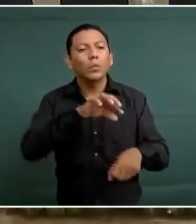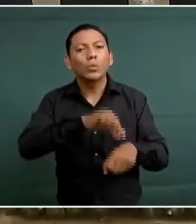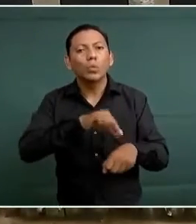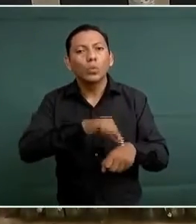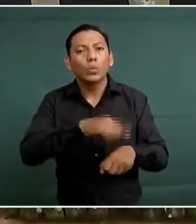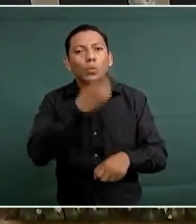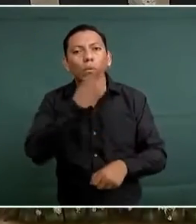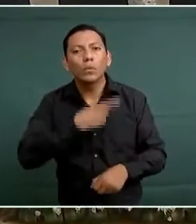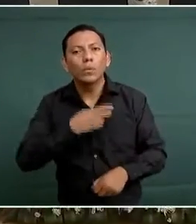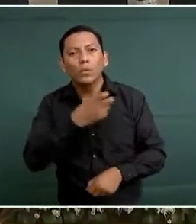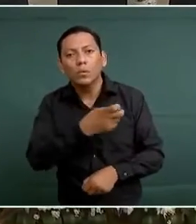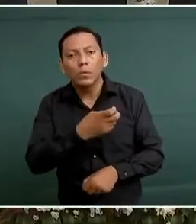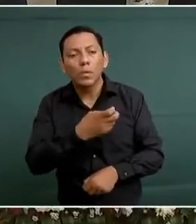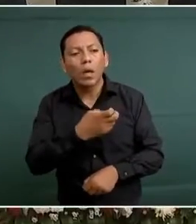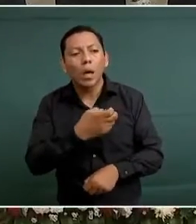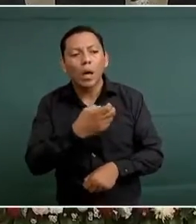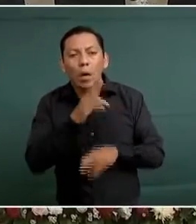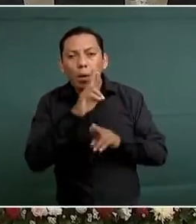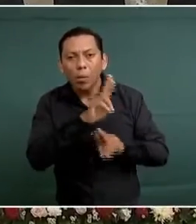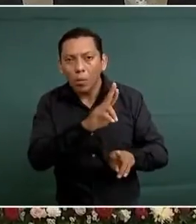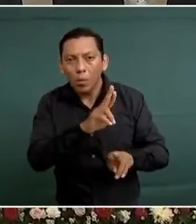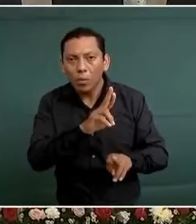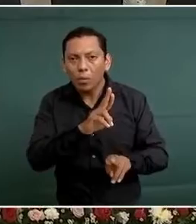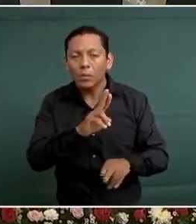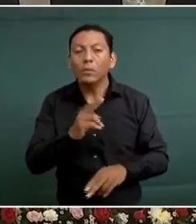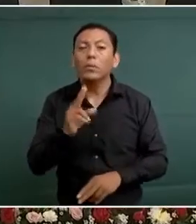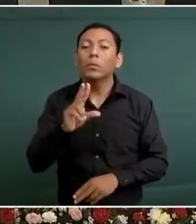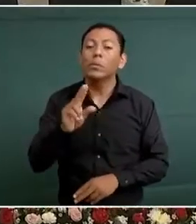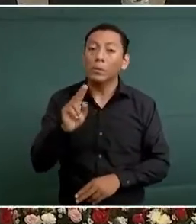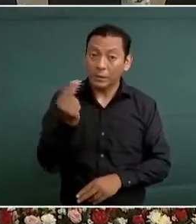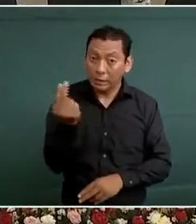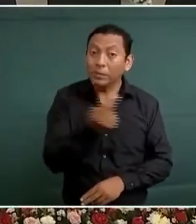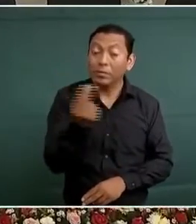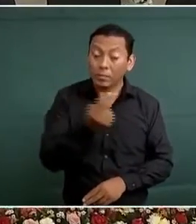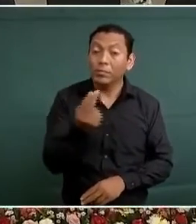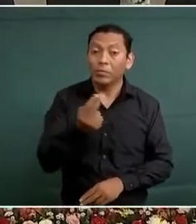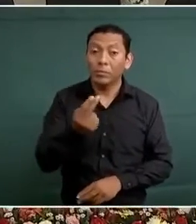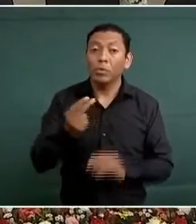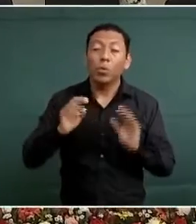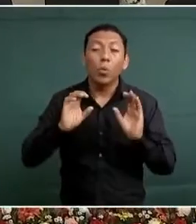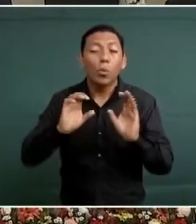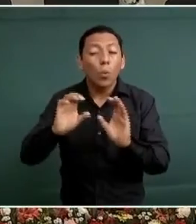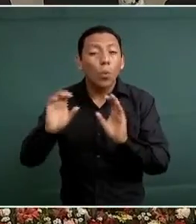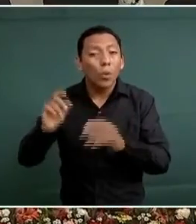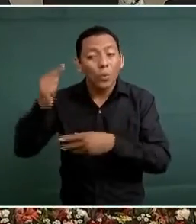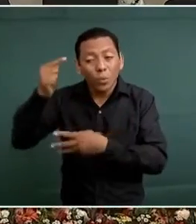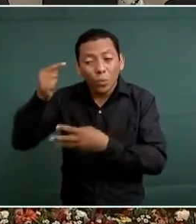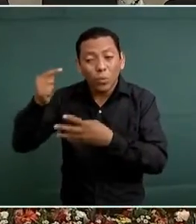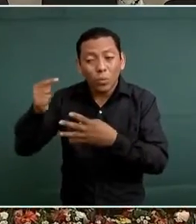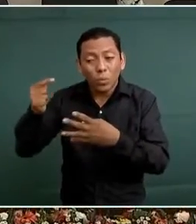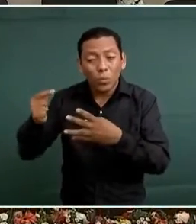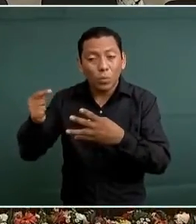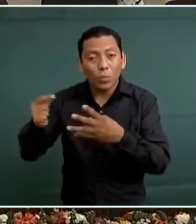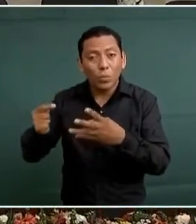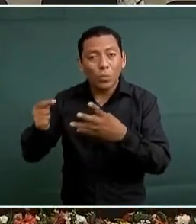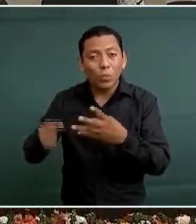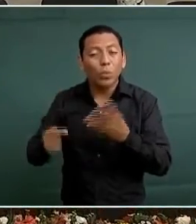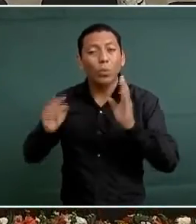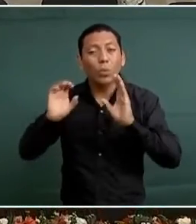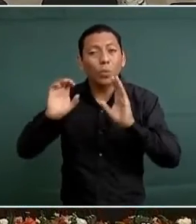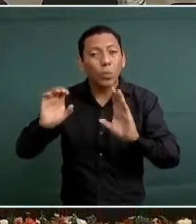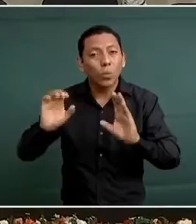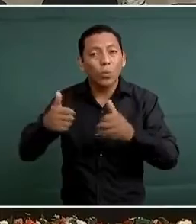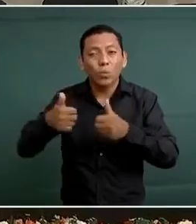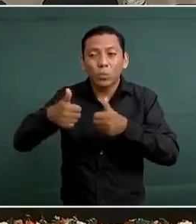tenemos que mantener las medidas de sana